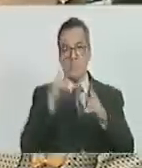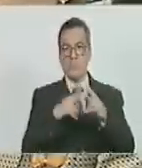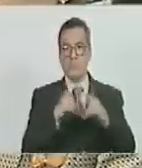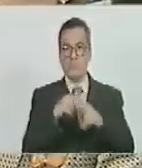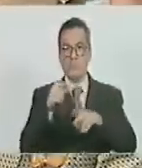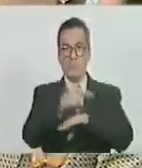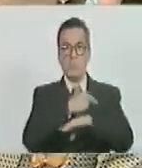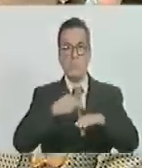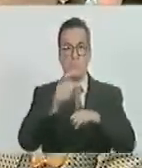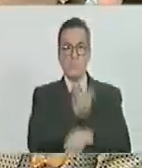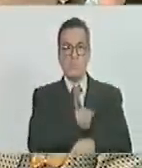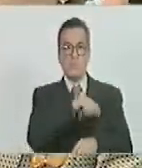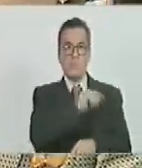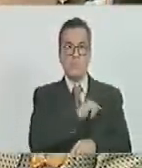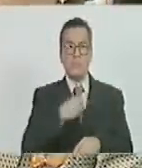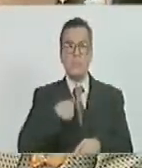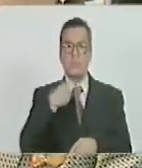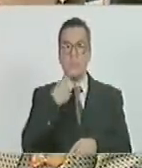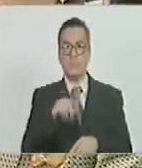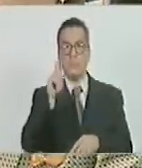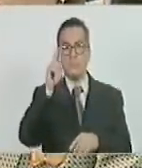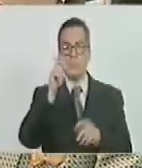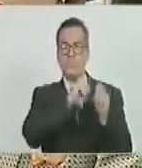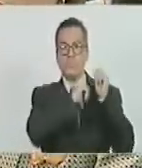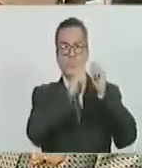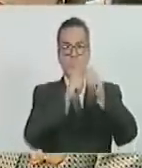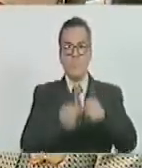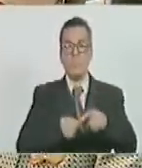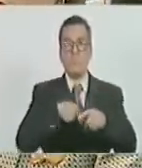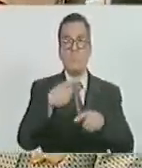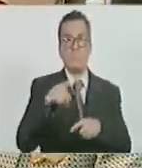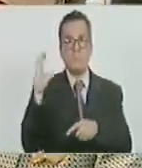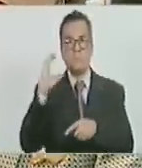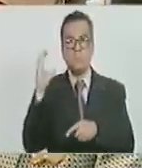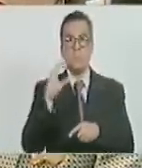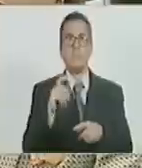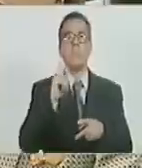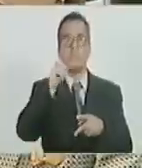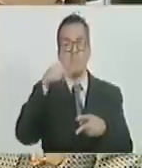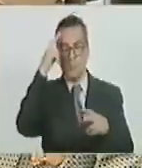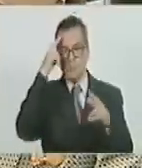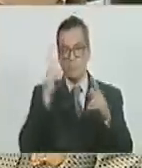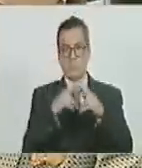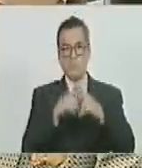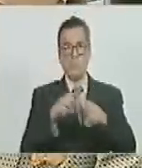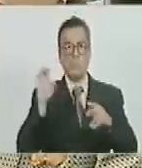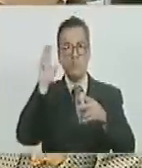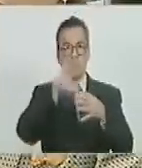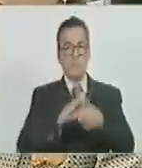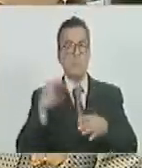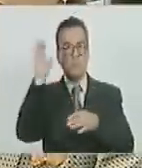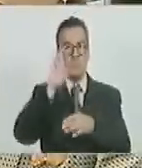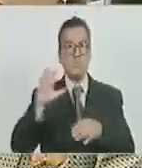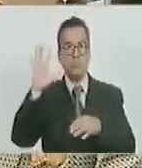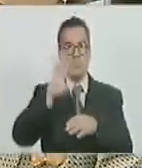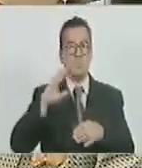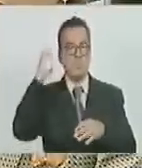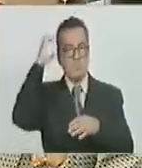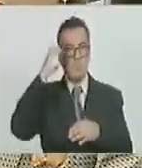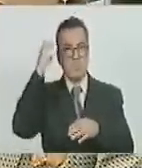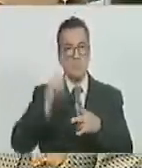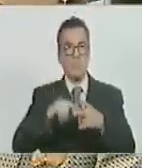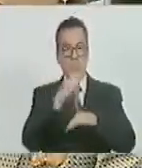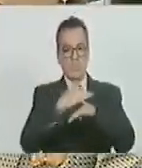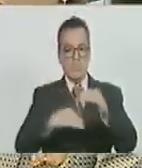que hace el gobierno de España cuando designa un embajador plenipotenciario en Caracas. Es parte del reconocimiento de la Unión Europea que recibe a la ciudadana